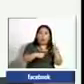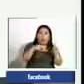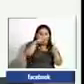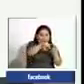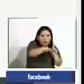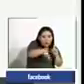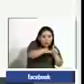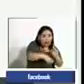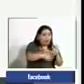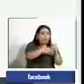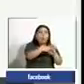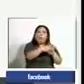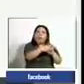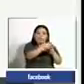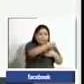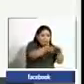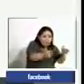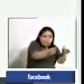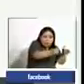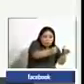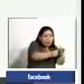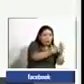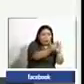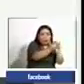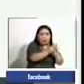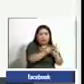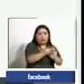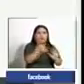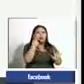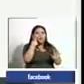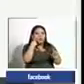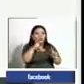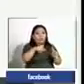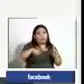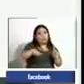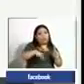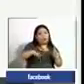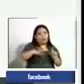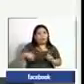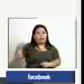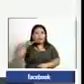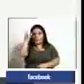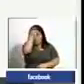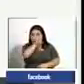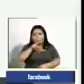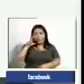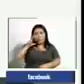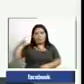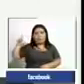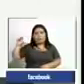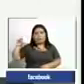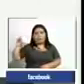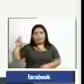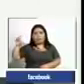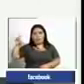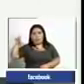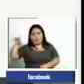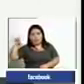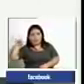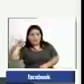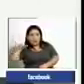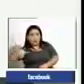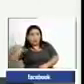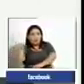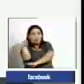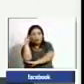sin nexos epidemiológicos aparentes. El contagio local se dio en la zona de Lourdes, esto en el municipio de Colón, departamento de La